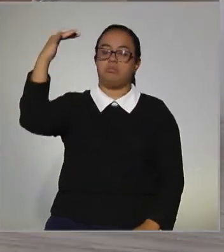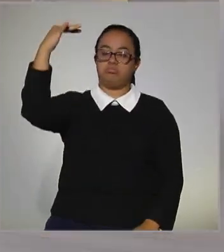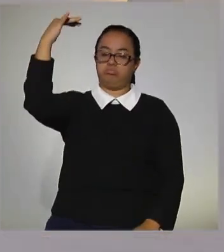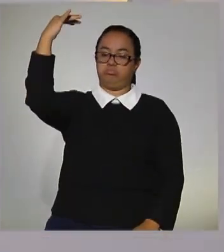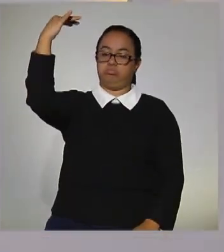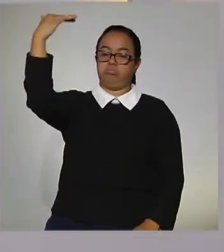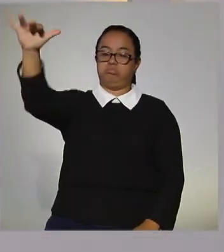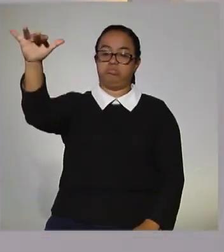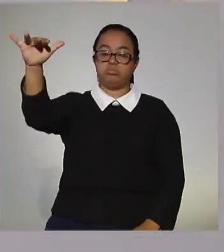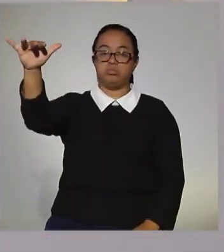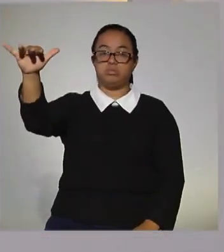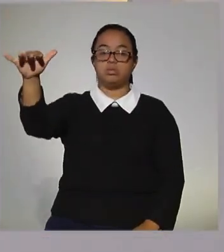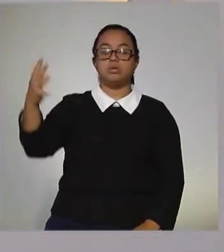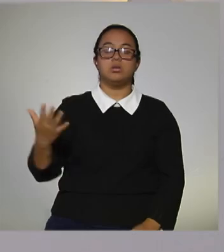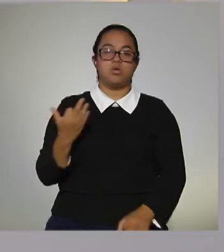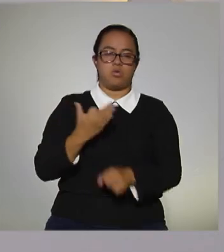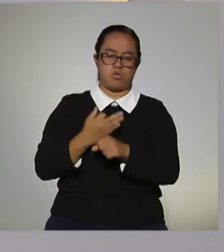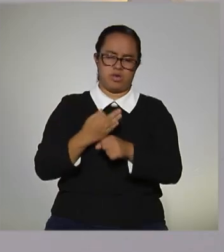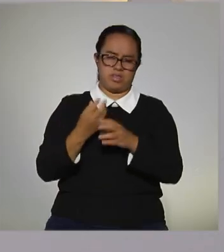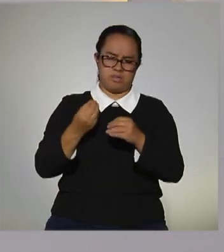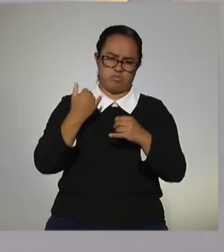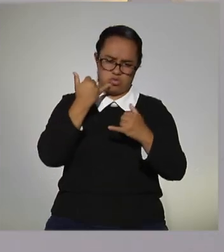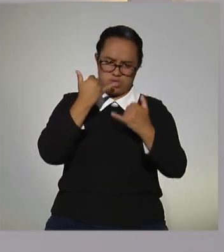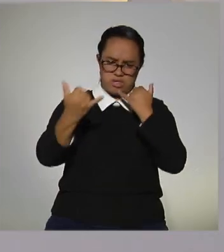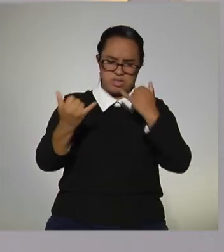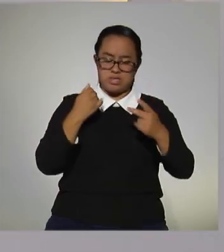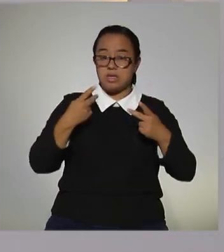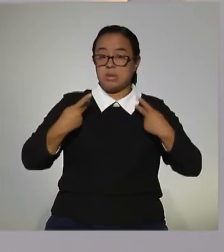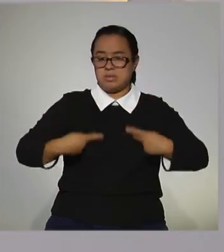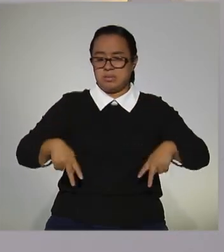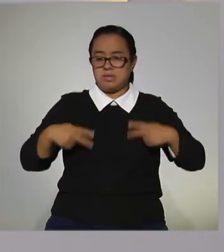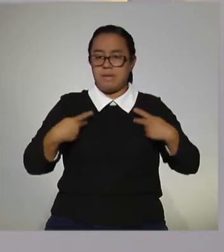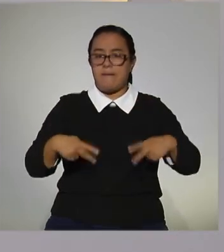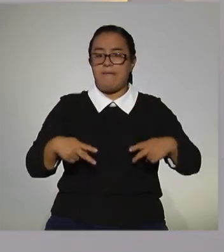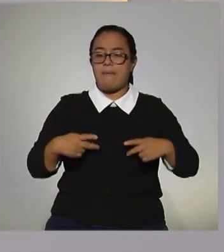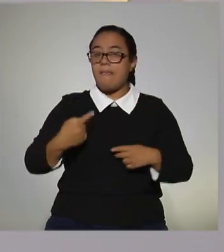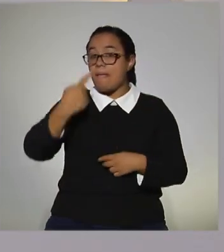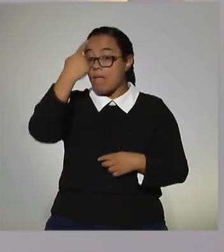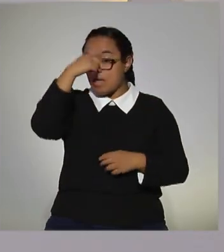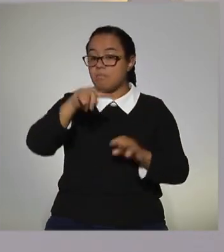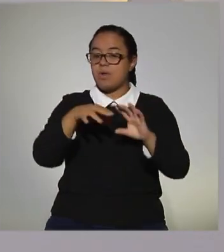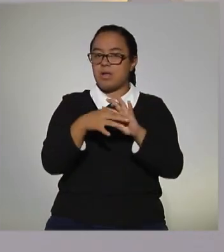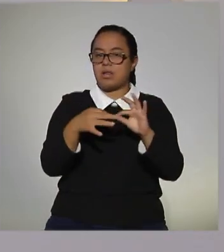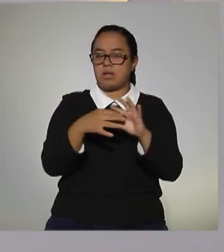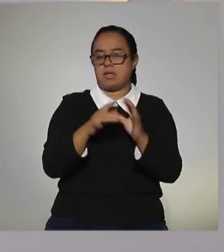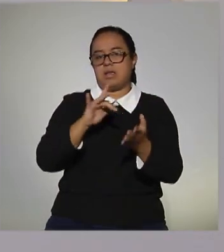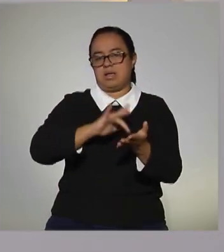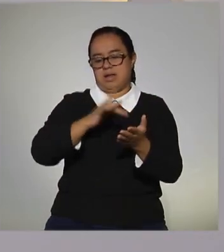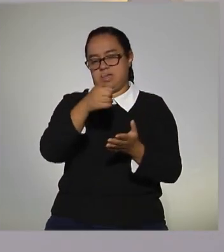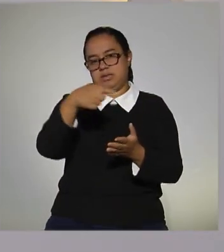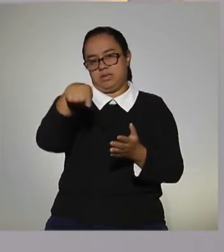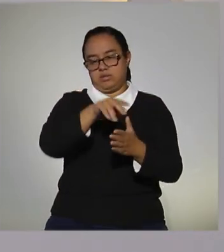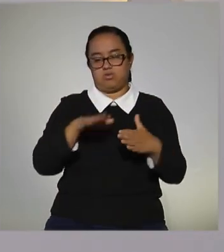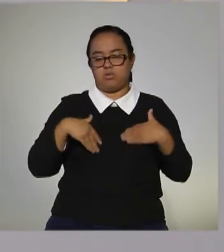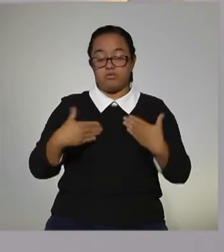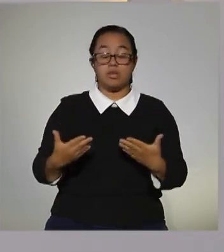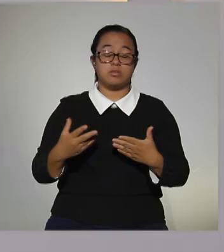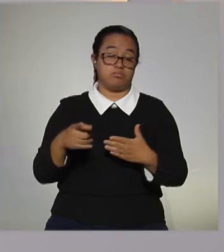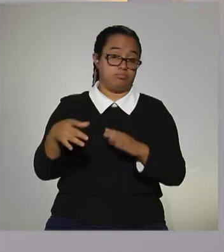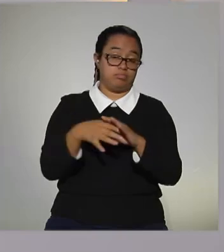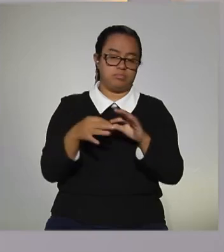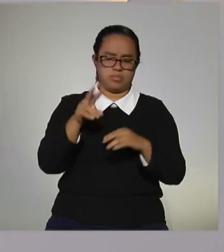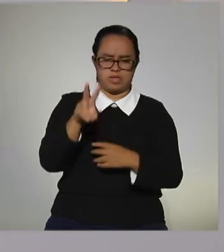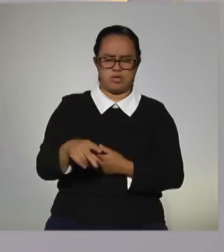mayores, adultos mayores? Están llamando muchísimas personas a comentarnos, muchas gracias por la confianza, que efectivamente